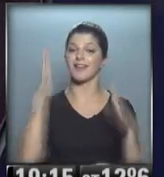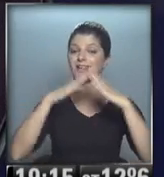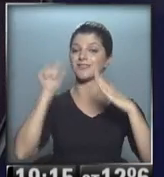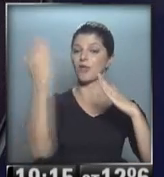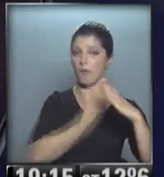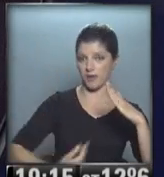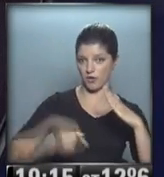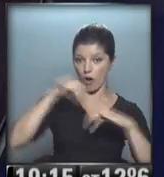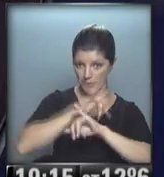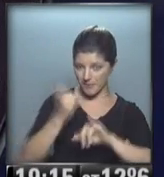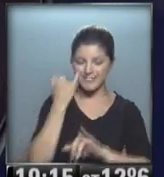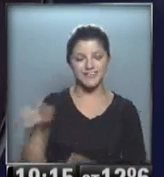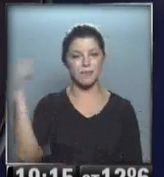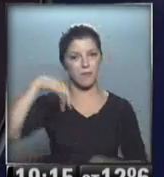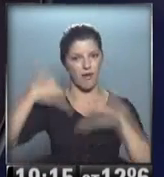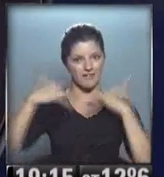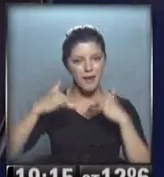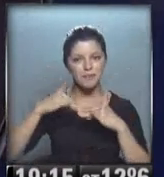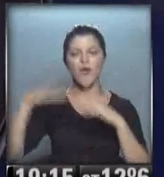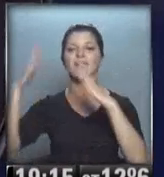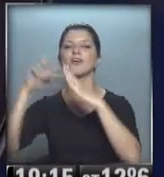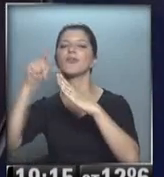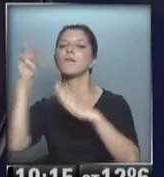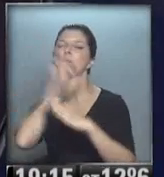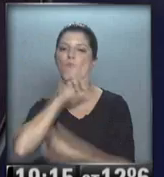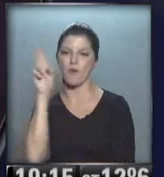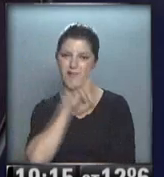la pausa y enseguida volveremos al Salón de las Mujeres